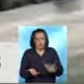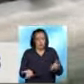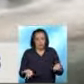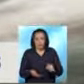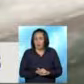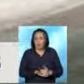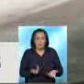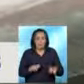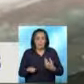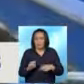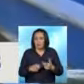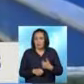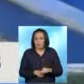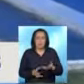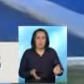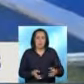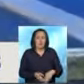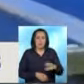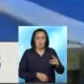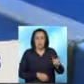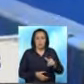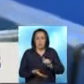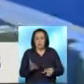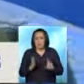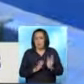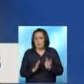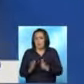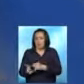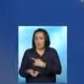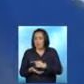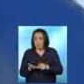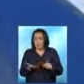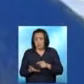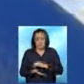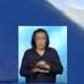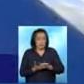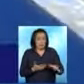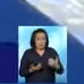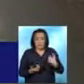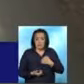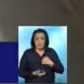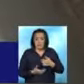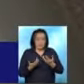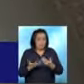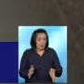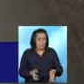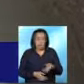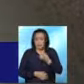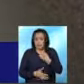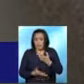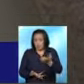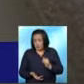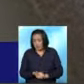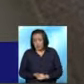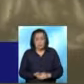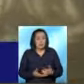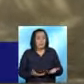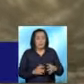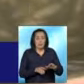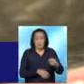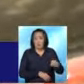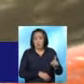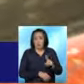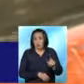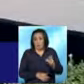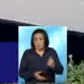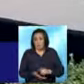de Huaylas. Indica que esto era preparado para la Semana Santa. Lamentable pérdida alimenticia en el Callejón de Huaylas, en la ciudad de